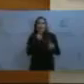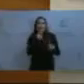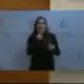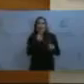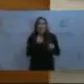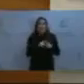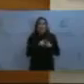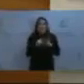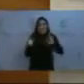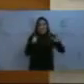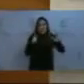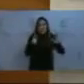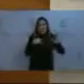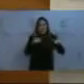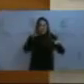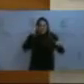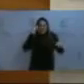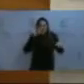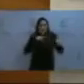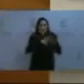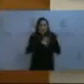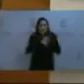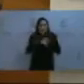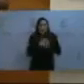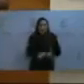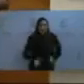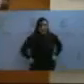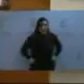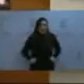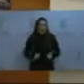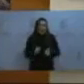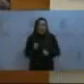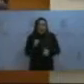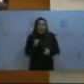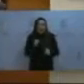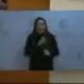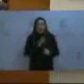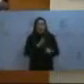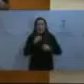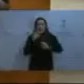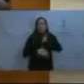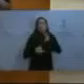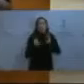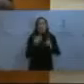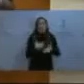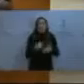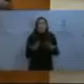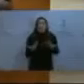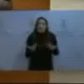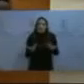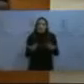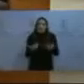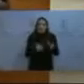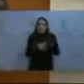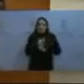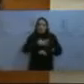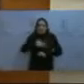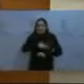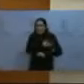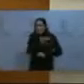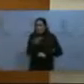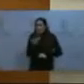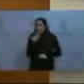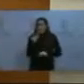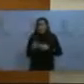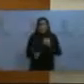locos donde se consumían recursos como si no tuviesen fin, pero que naturalmente lo eran de todos y el hecho de que se consumiesen de